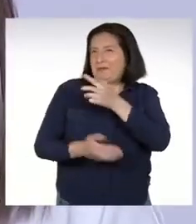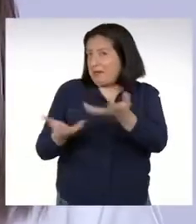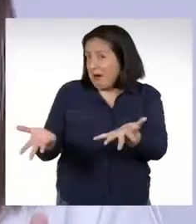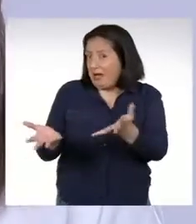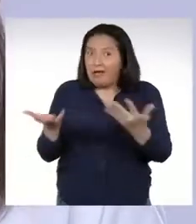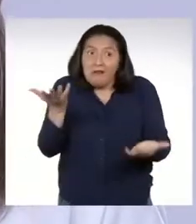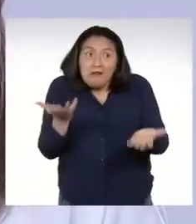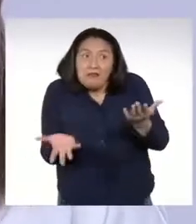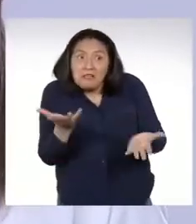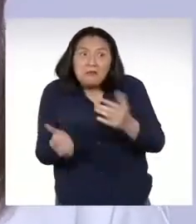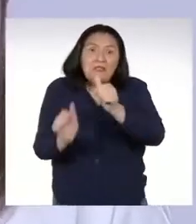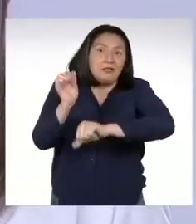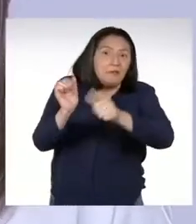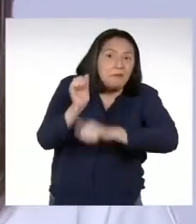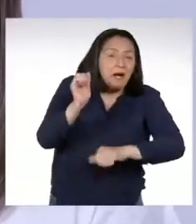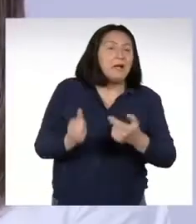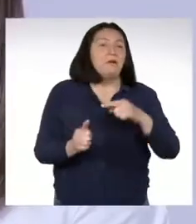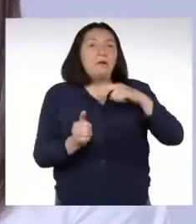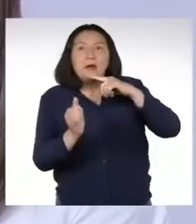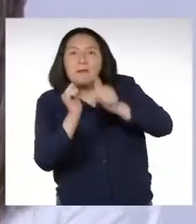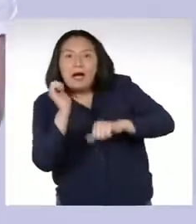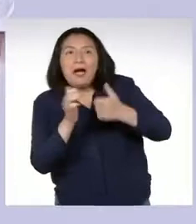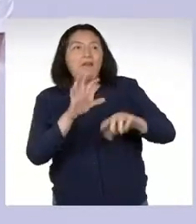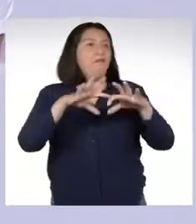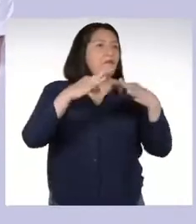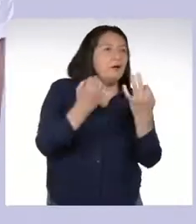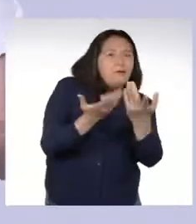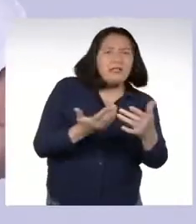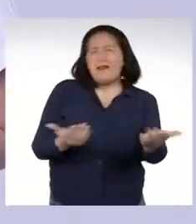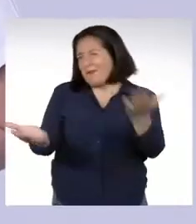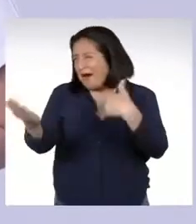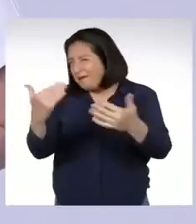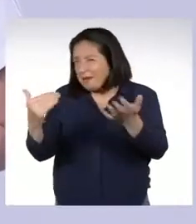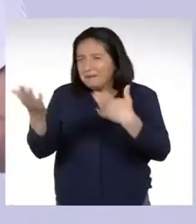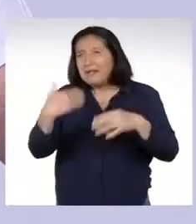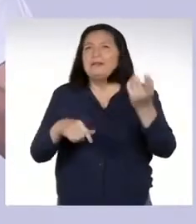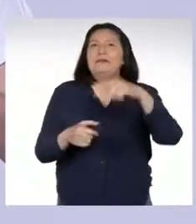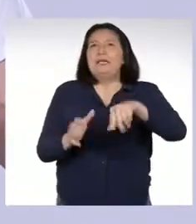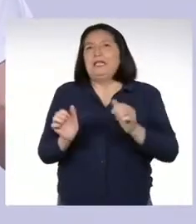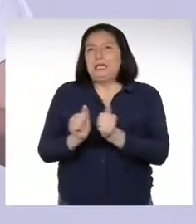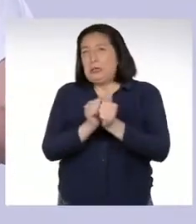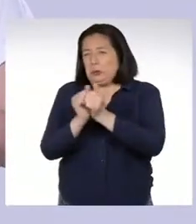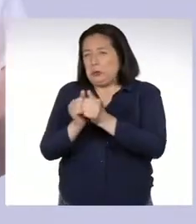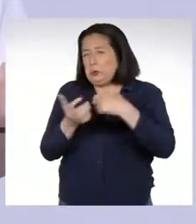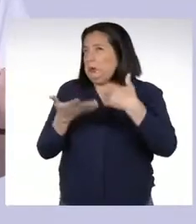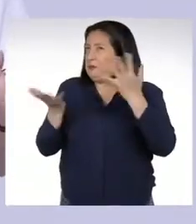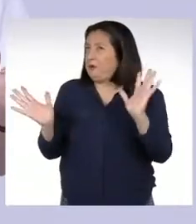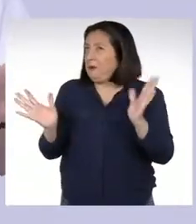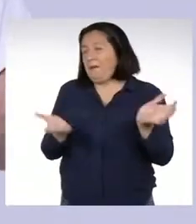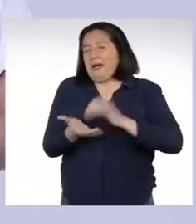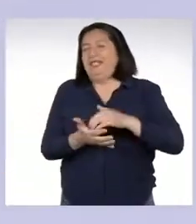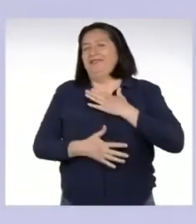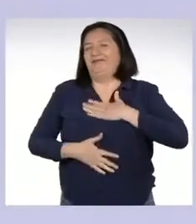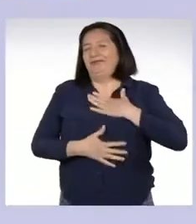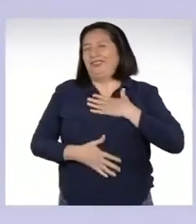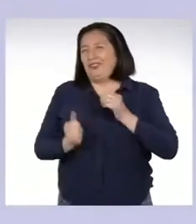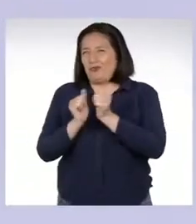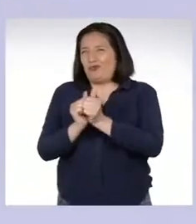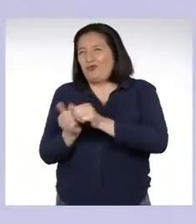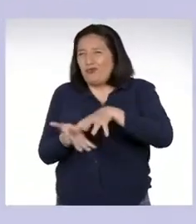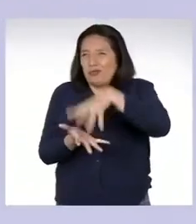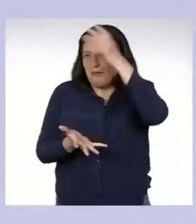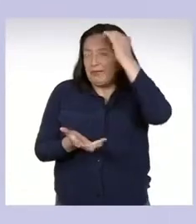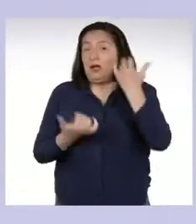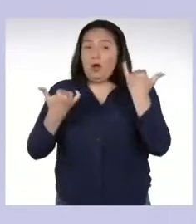Si tienes alguna hermana, hermano familiar que viva contigo, invítalos porque aprender juntos siempre es más divertido. Hoy